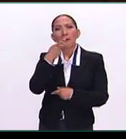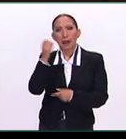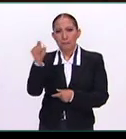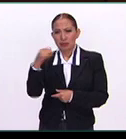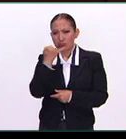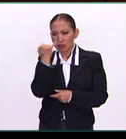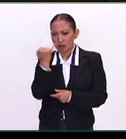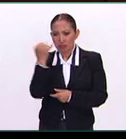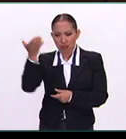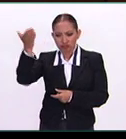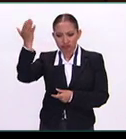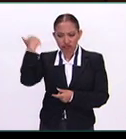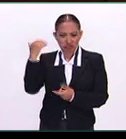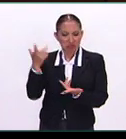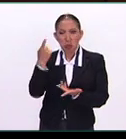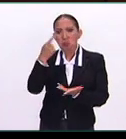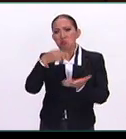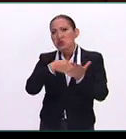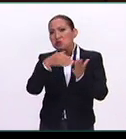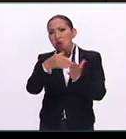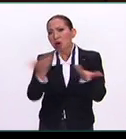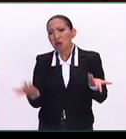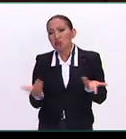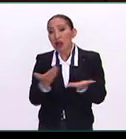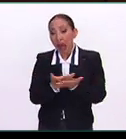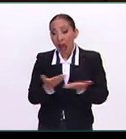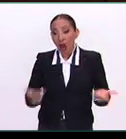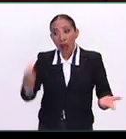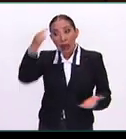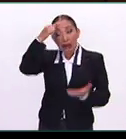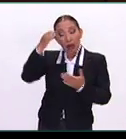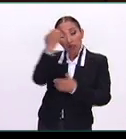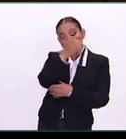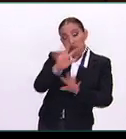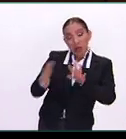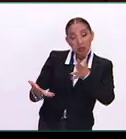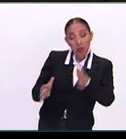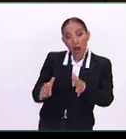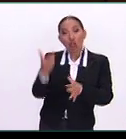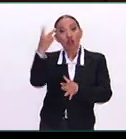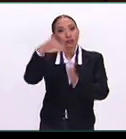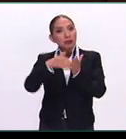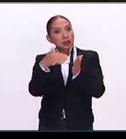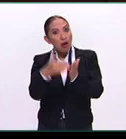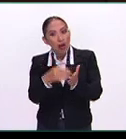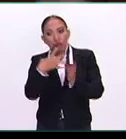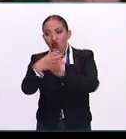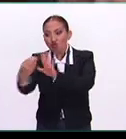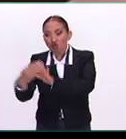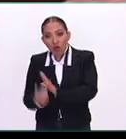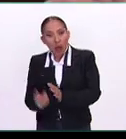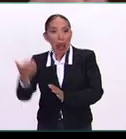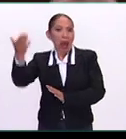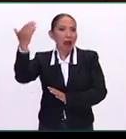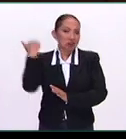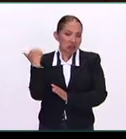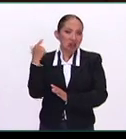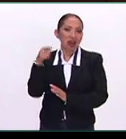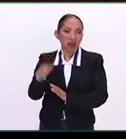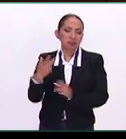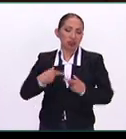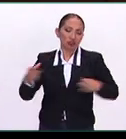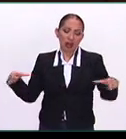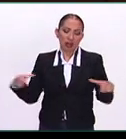en aquella época sería 1 millón. Ahora se piensa que se acerca a 2 millones. Nada más que en aquella época